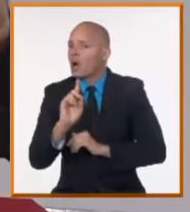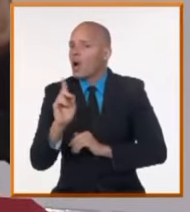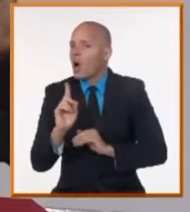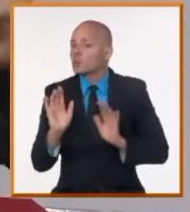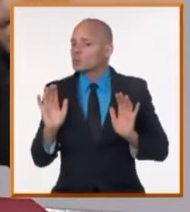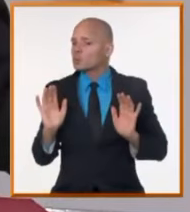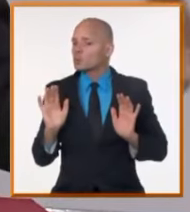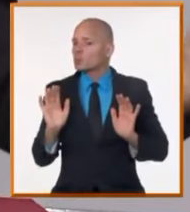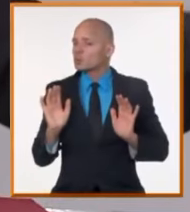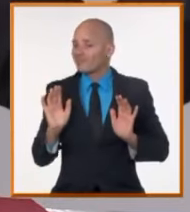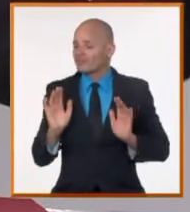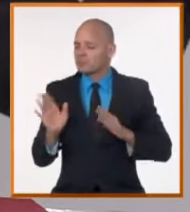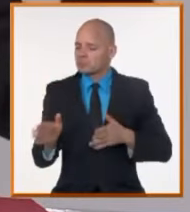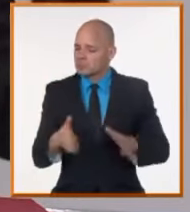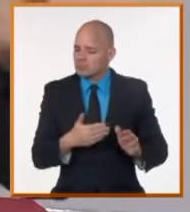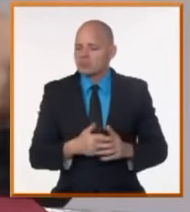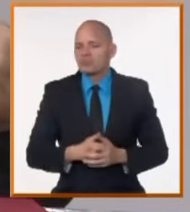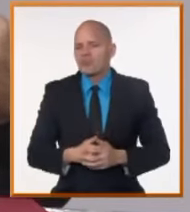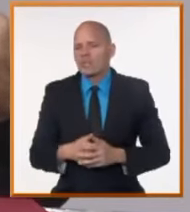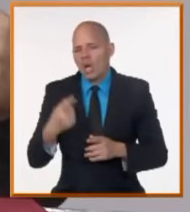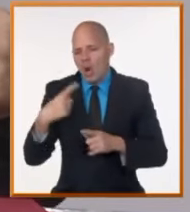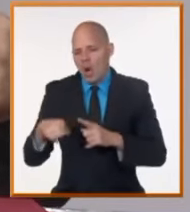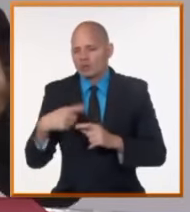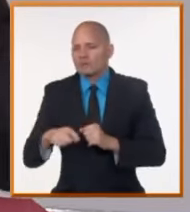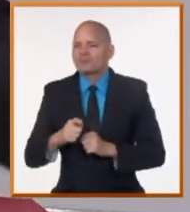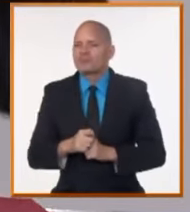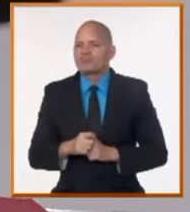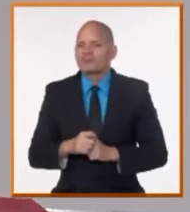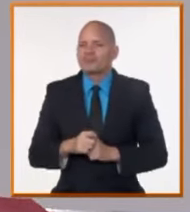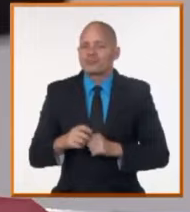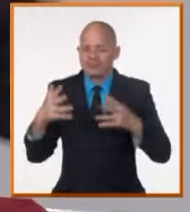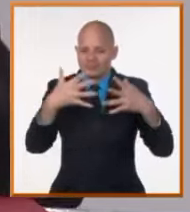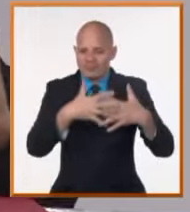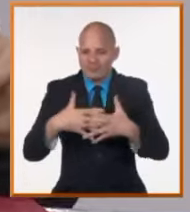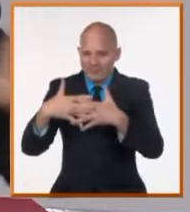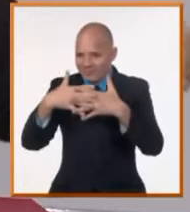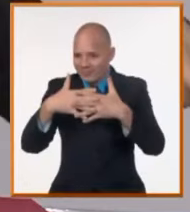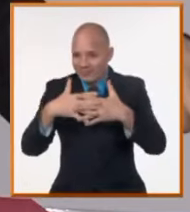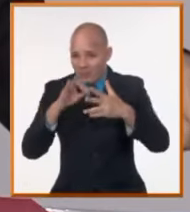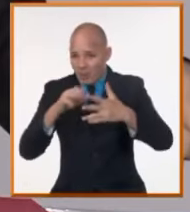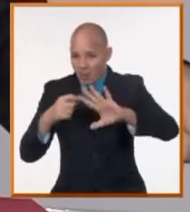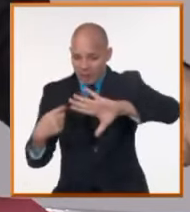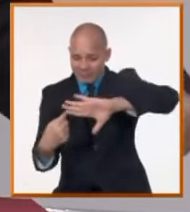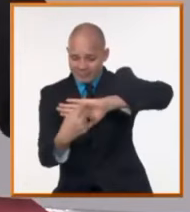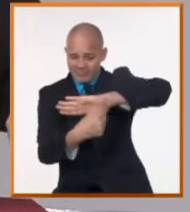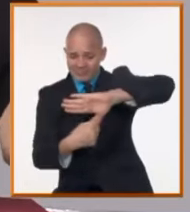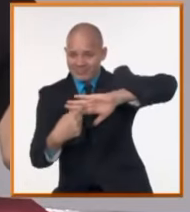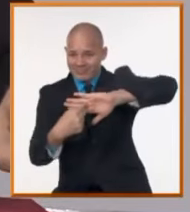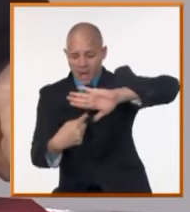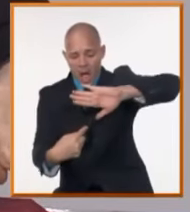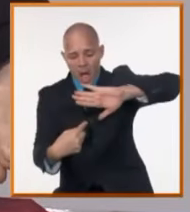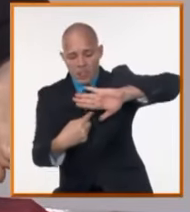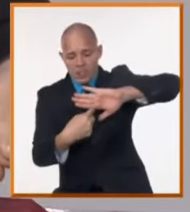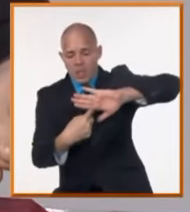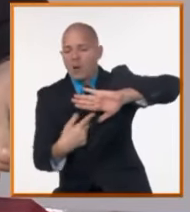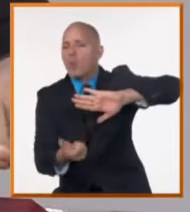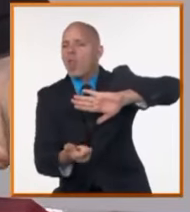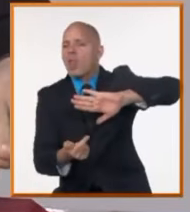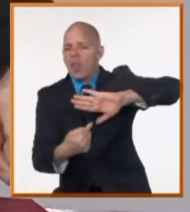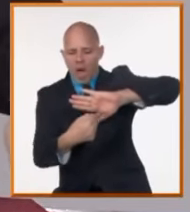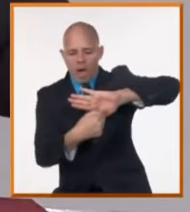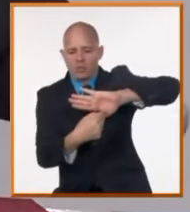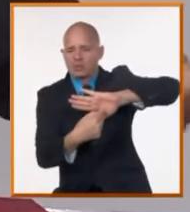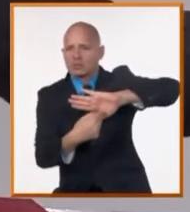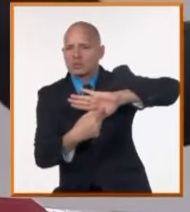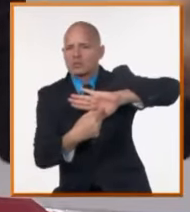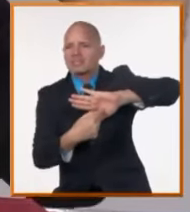ya no vamos a permitir que gente venga, no, nosotros no podemos permitir que un país, que es un estado, un